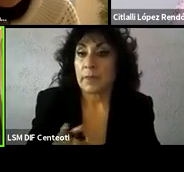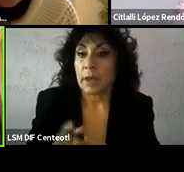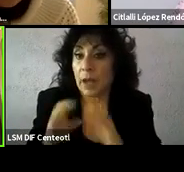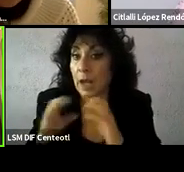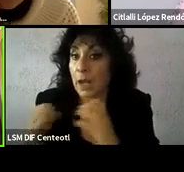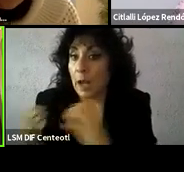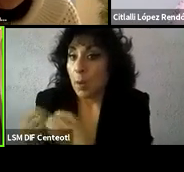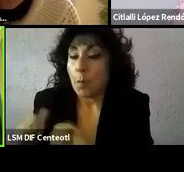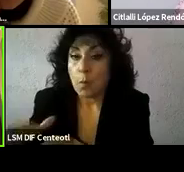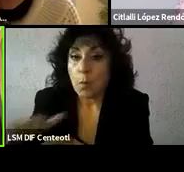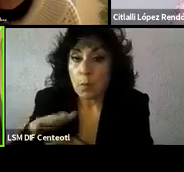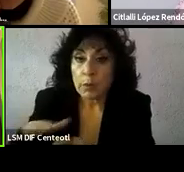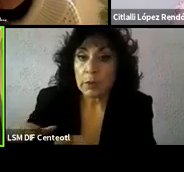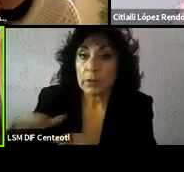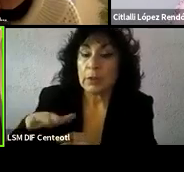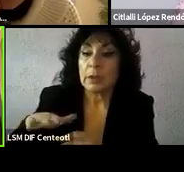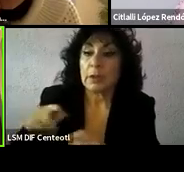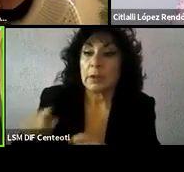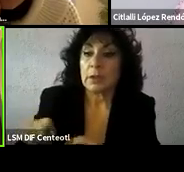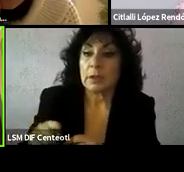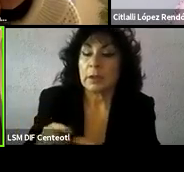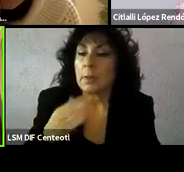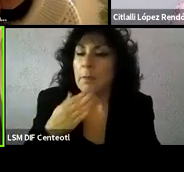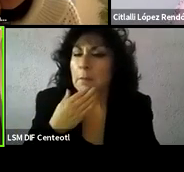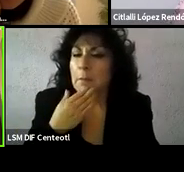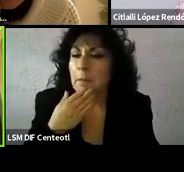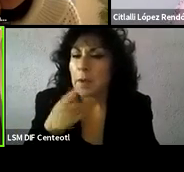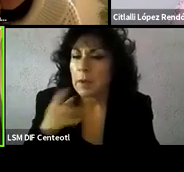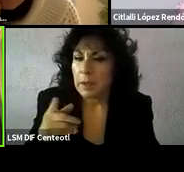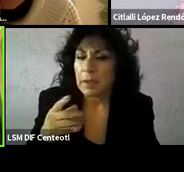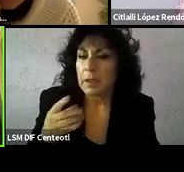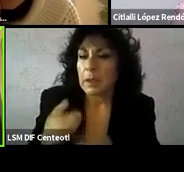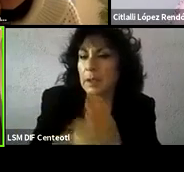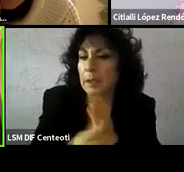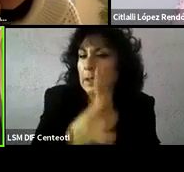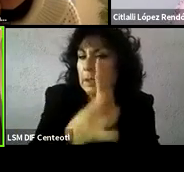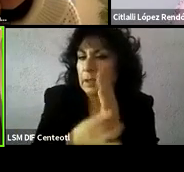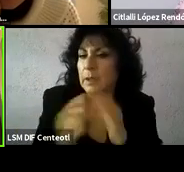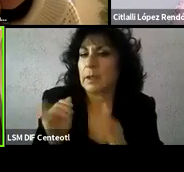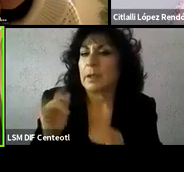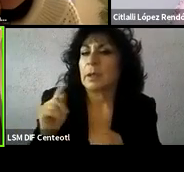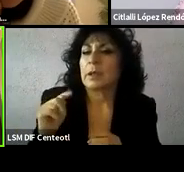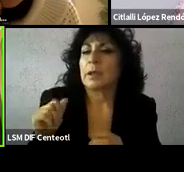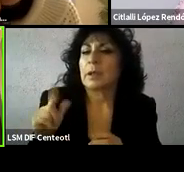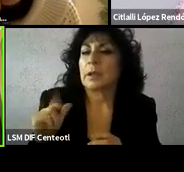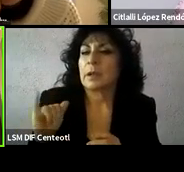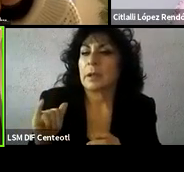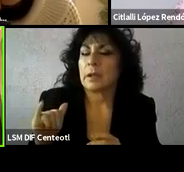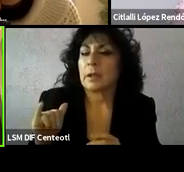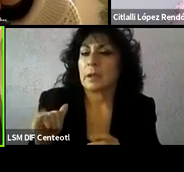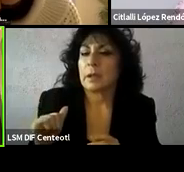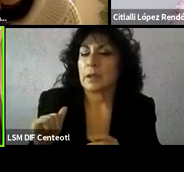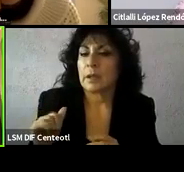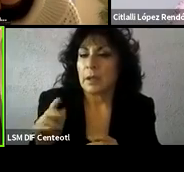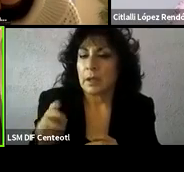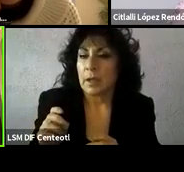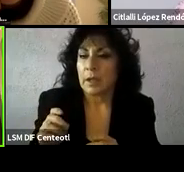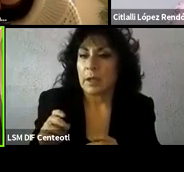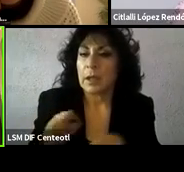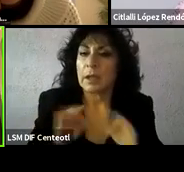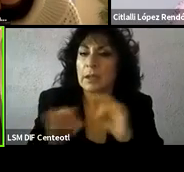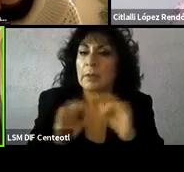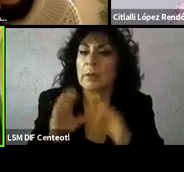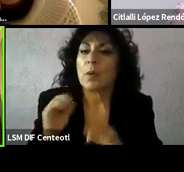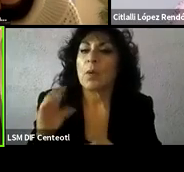comunidad, tan bonito que habló Citlali sobre Cocoa, ¿no? Es